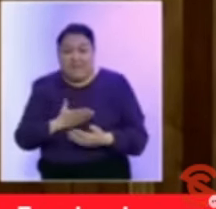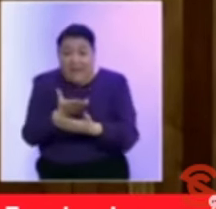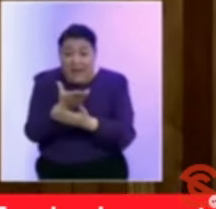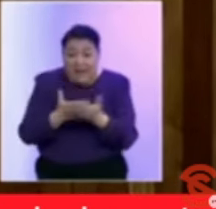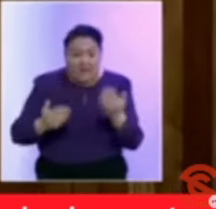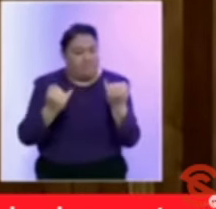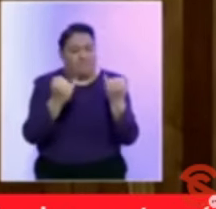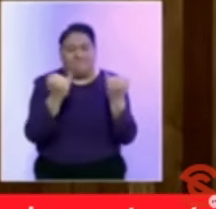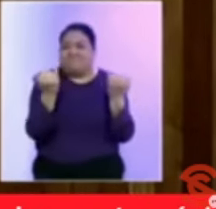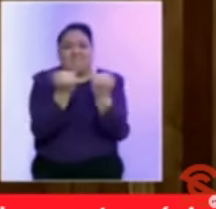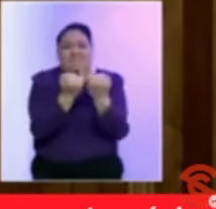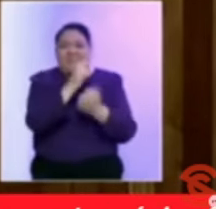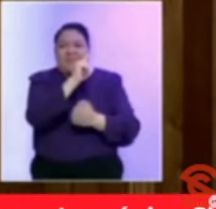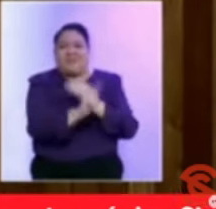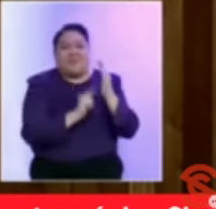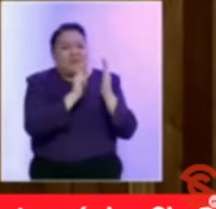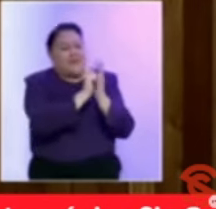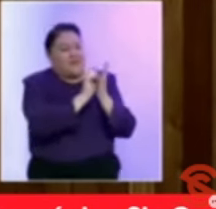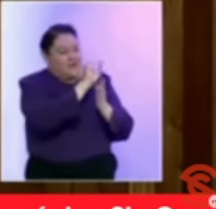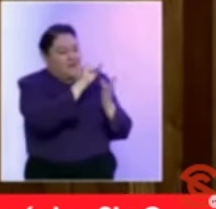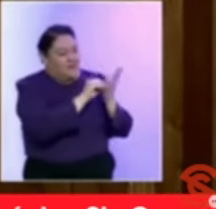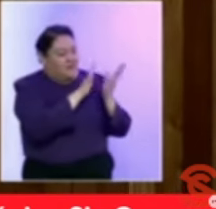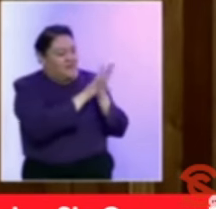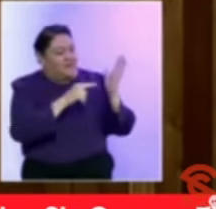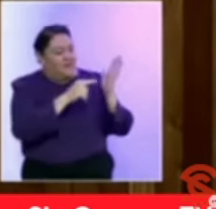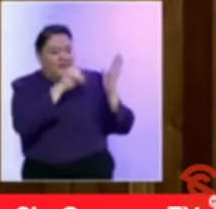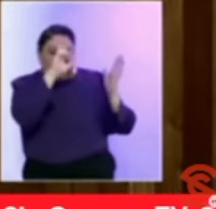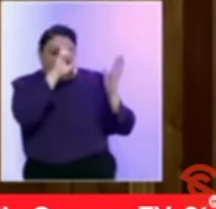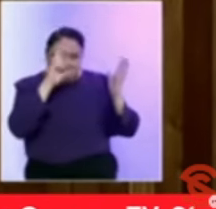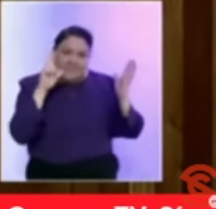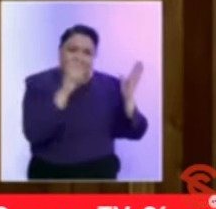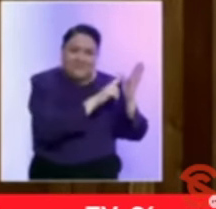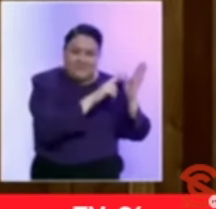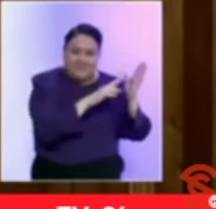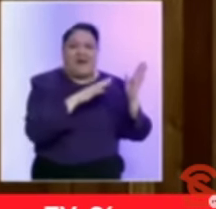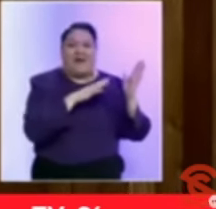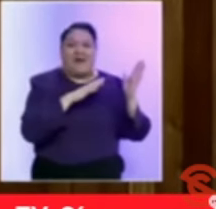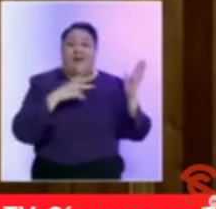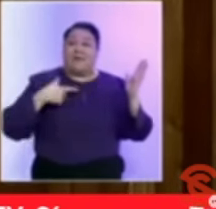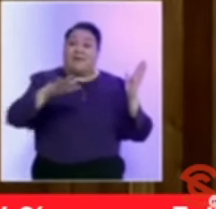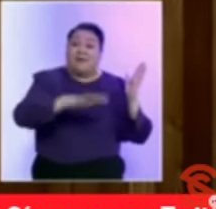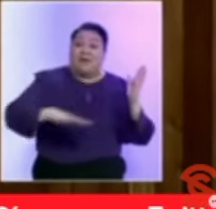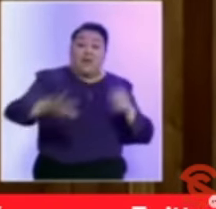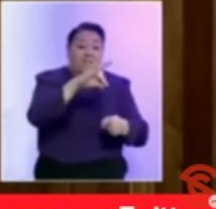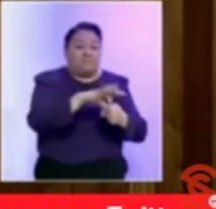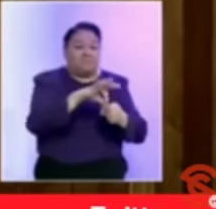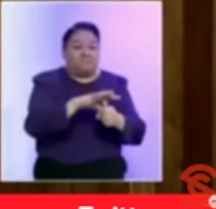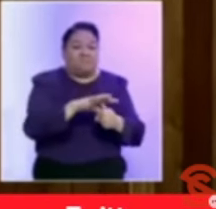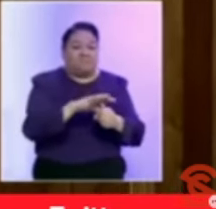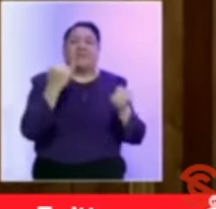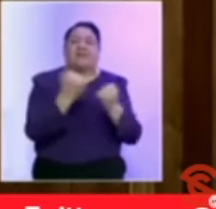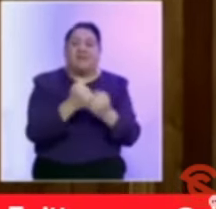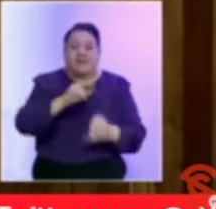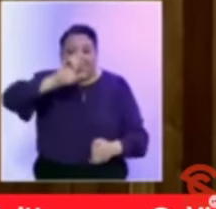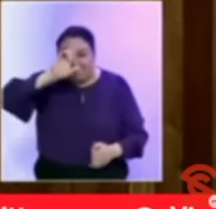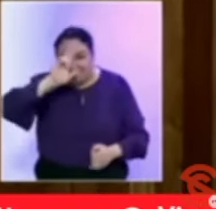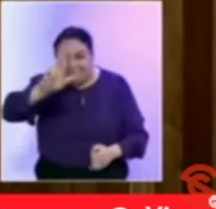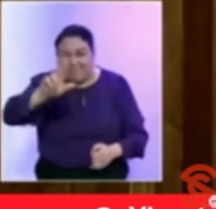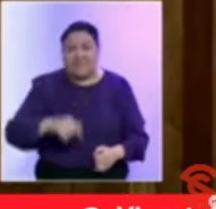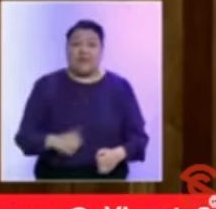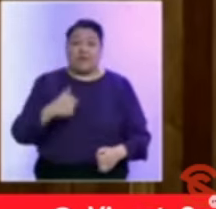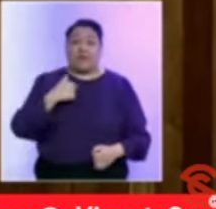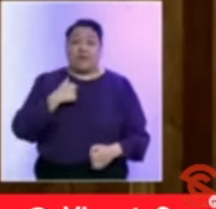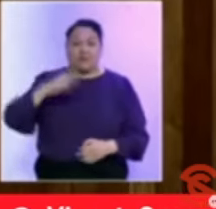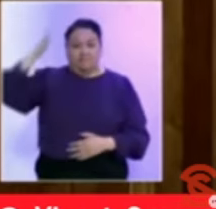también la Constitución las leyes y la voluntad del pueblo como titular